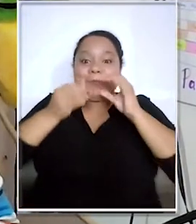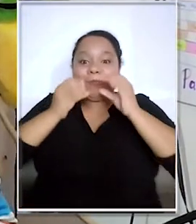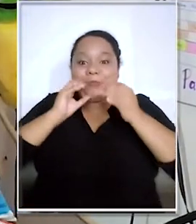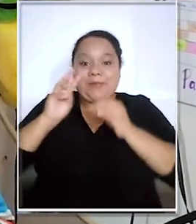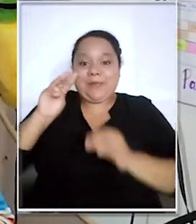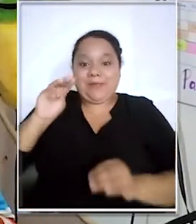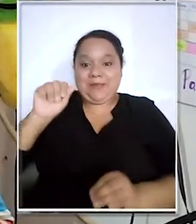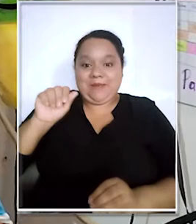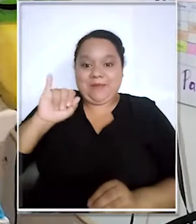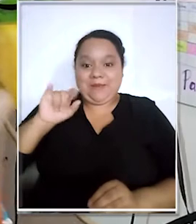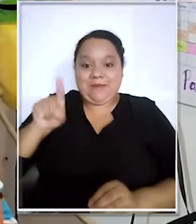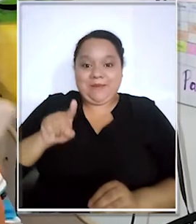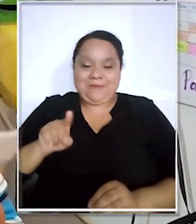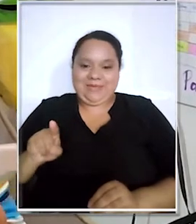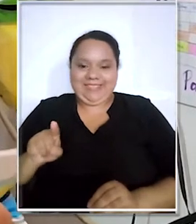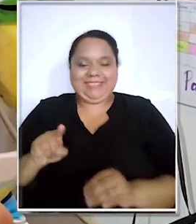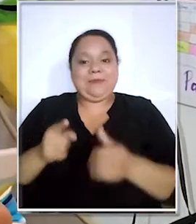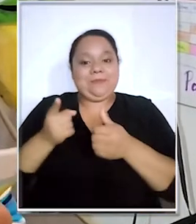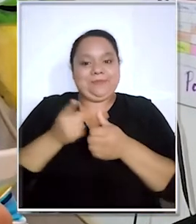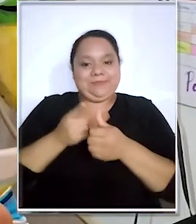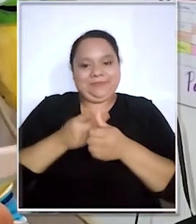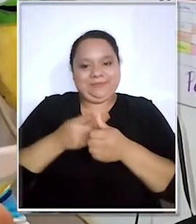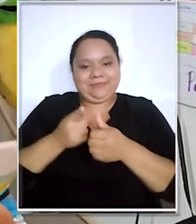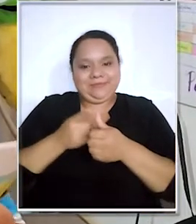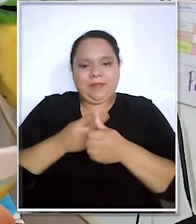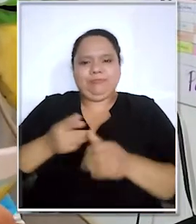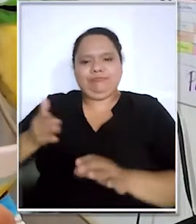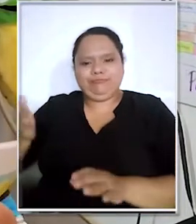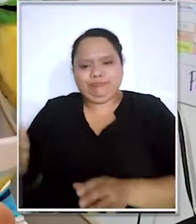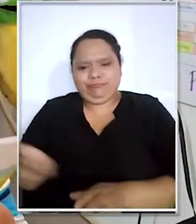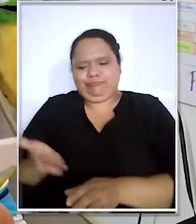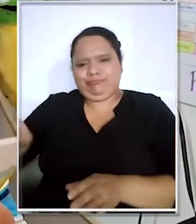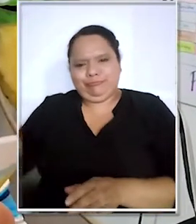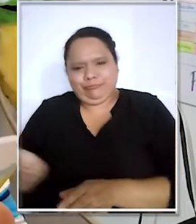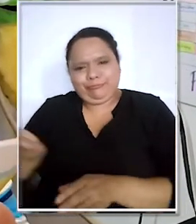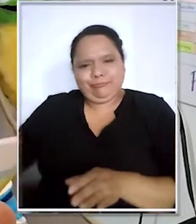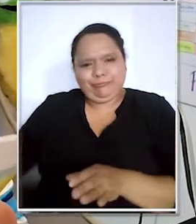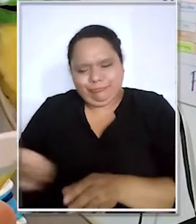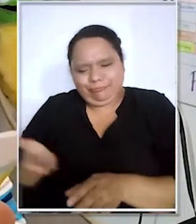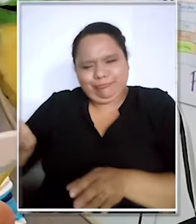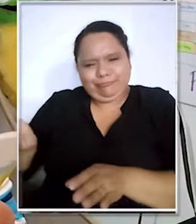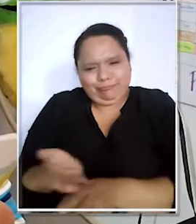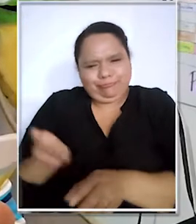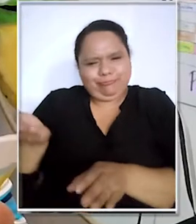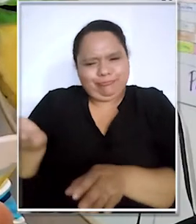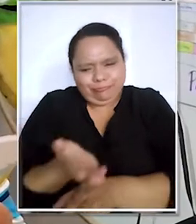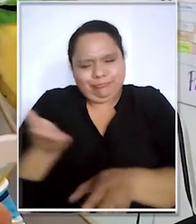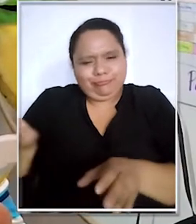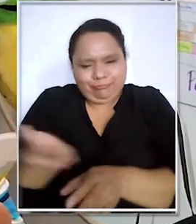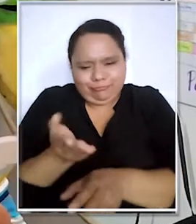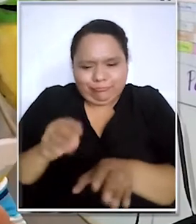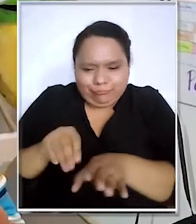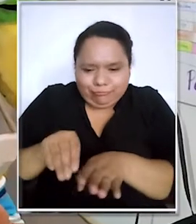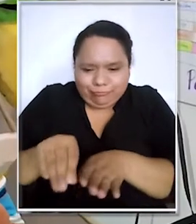Recuerden que ellos cultivan el maíz. Primeramente, se chapea y se siembra. Se acostumbra a hacer el